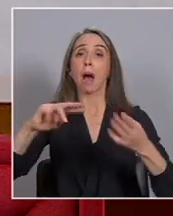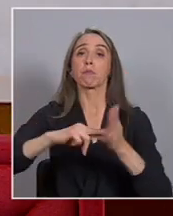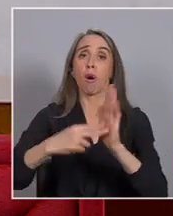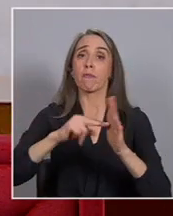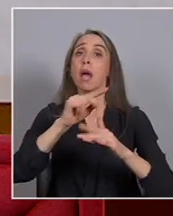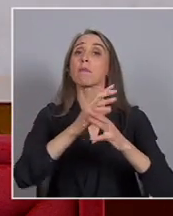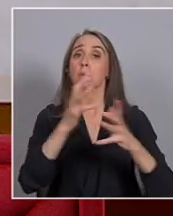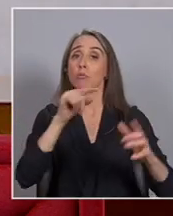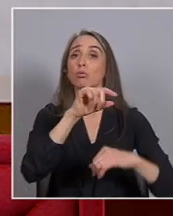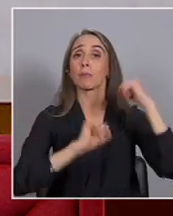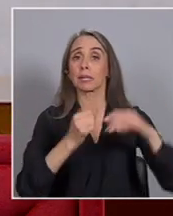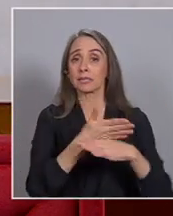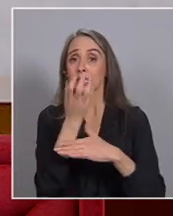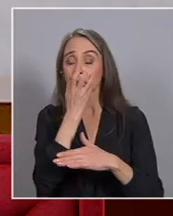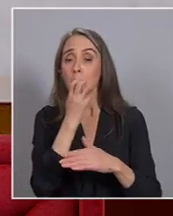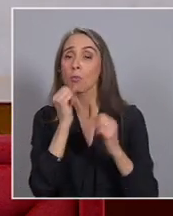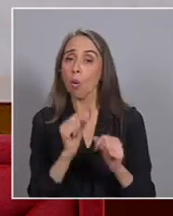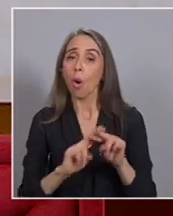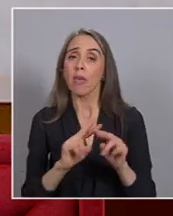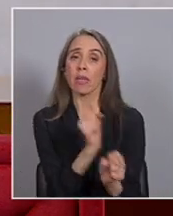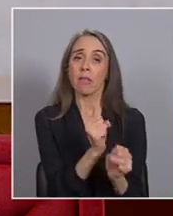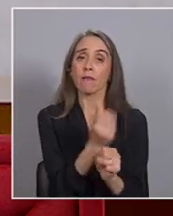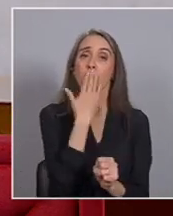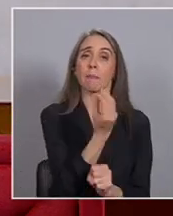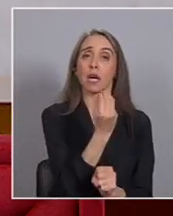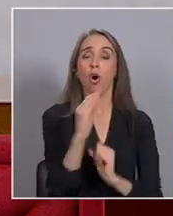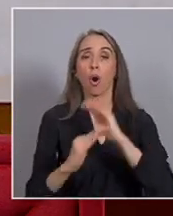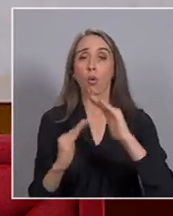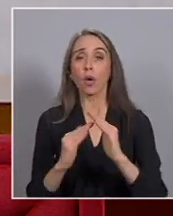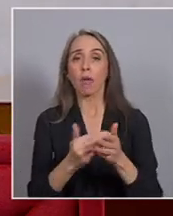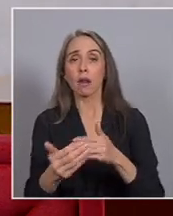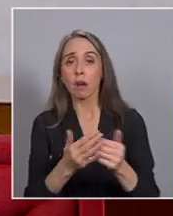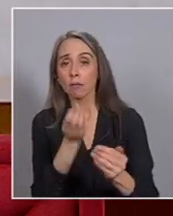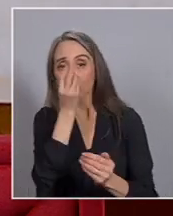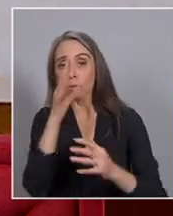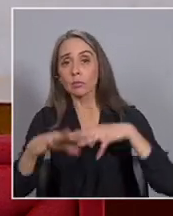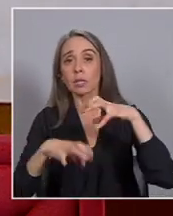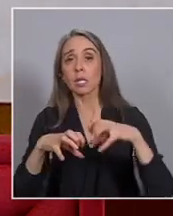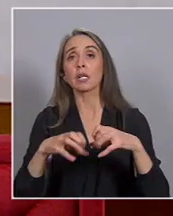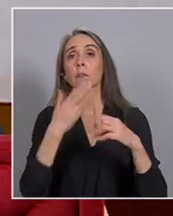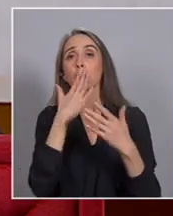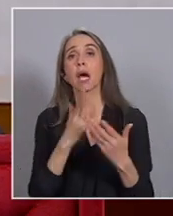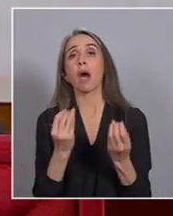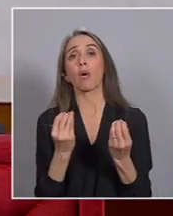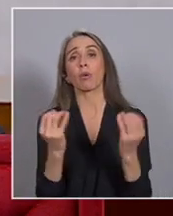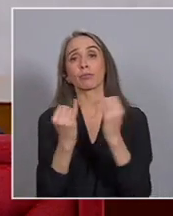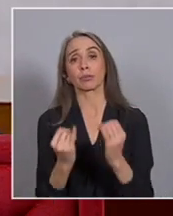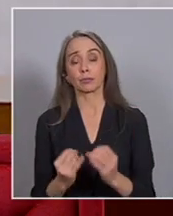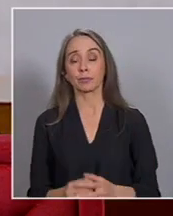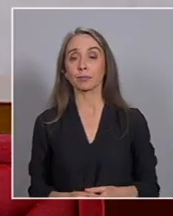hacer mejor y podemos cuidar nuestros ecosistemas de mejor manera. Ahora,